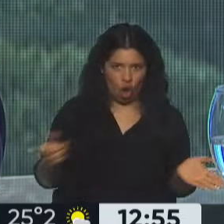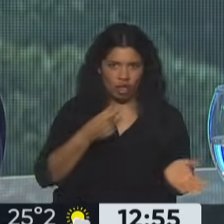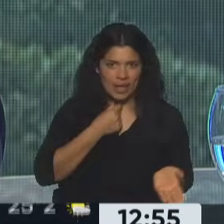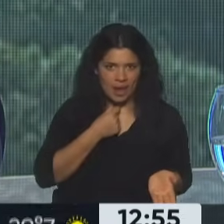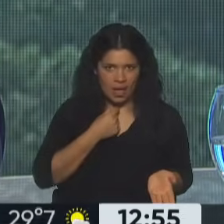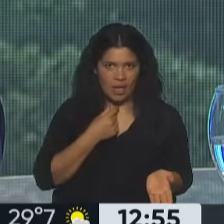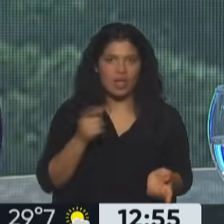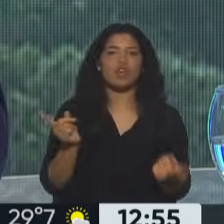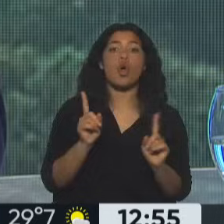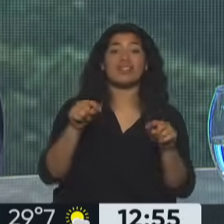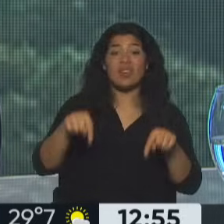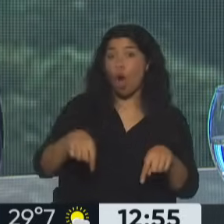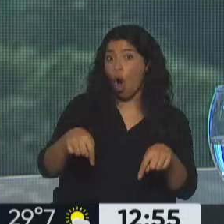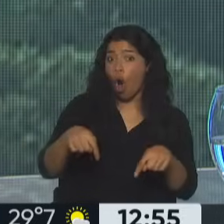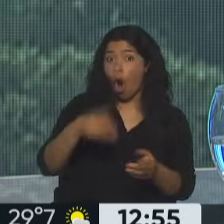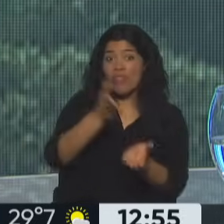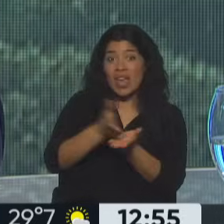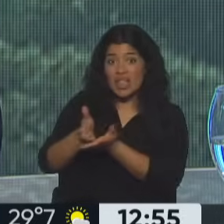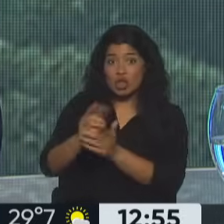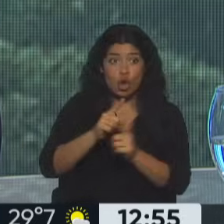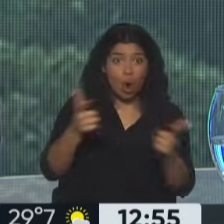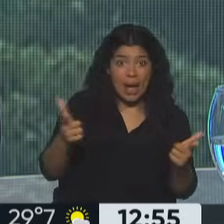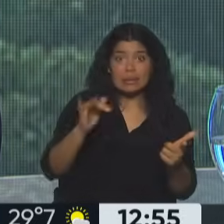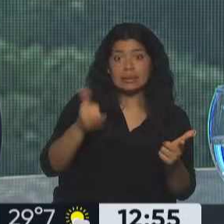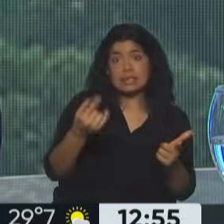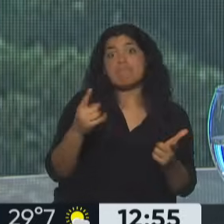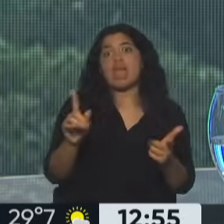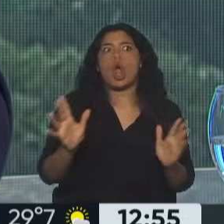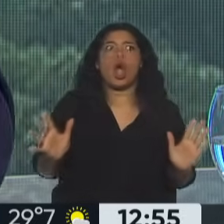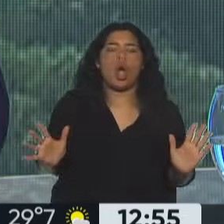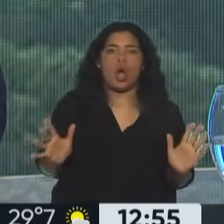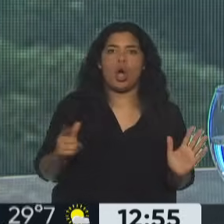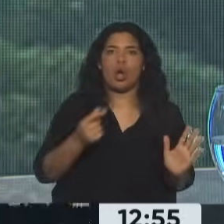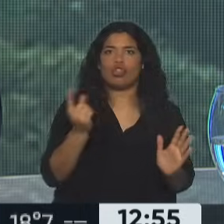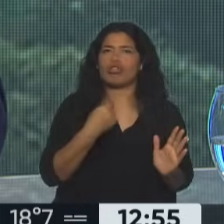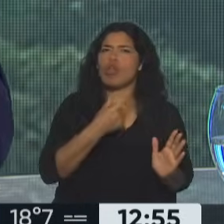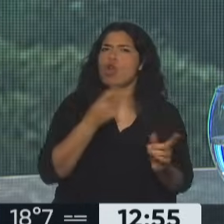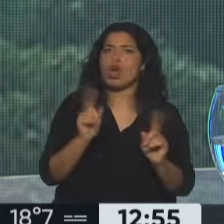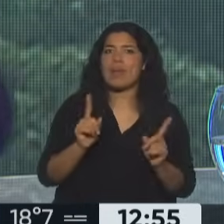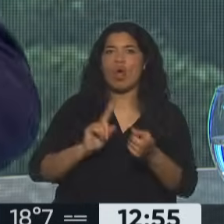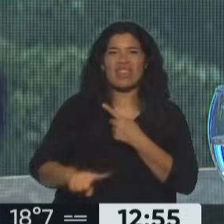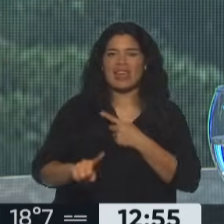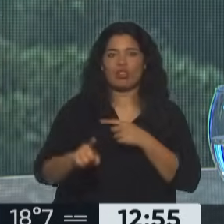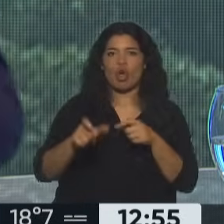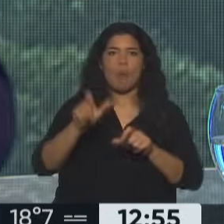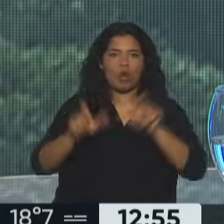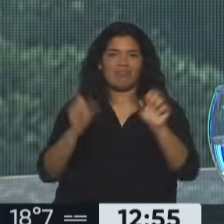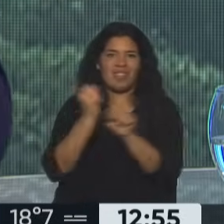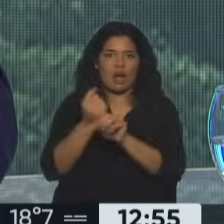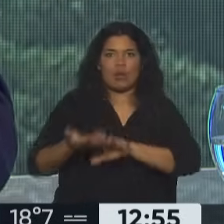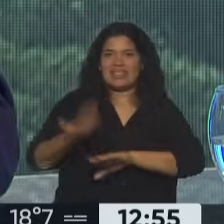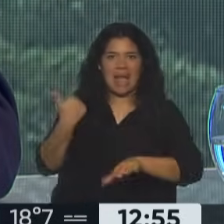hoy por hoy no tenemos derecho ahora vayamos por más derecho nos vayamos por menos ya nosotros por ejemplo nosotros estamos Armando ahora un montón de